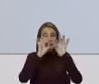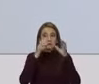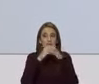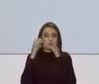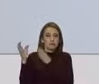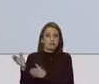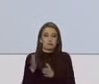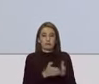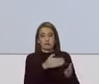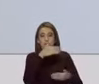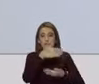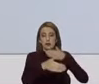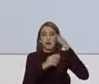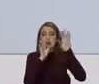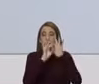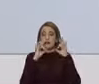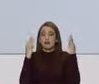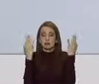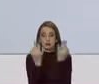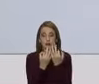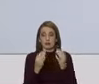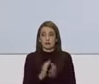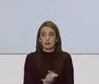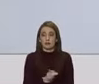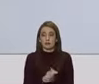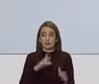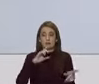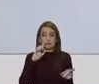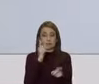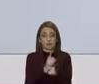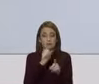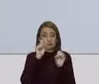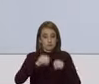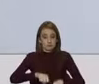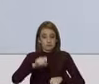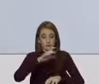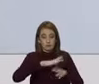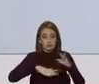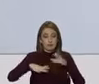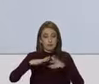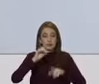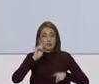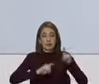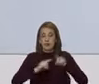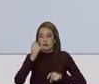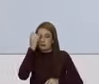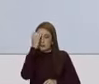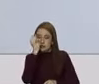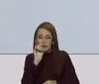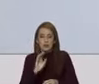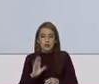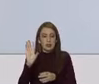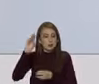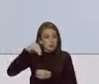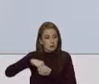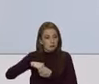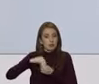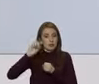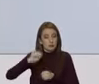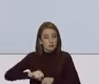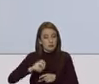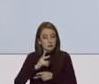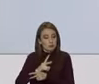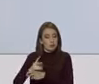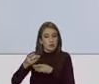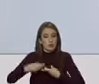familiar. Entonces, finalmente, a veces mejor tener esa como protección que pueda